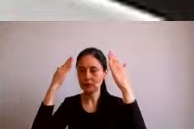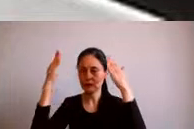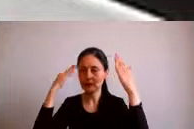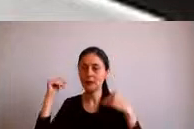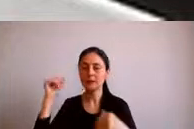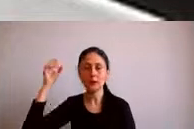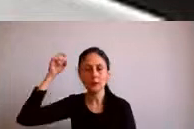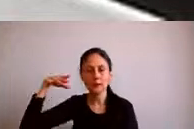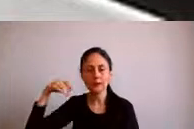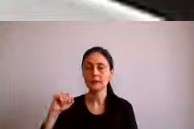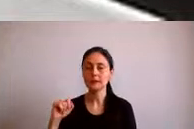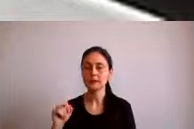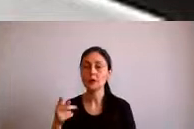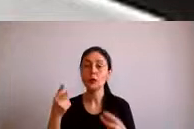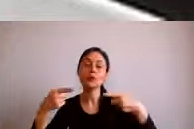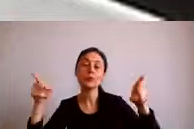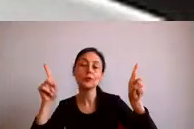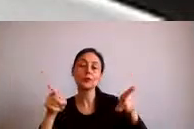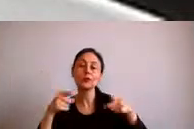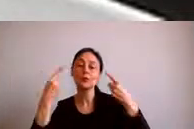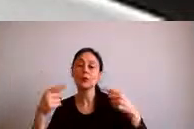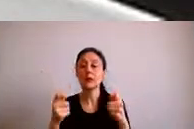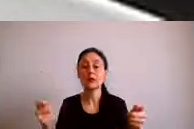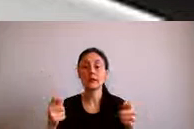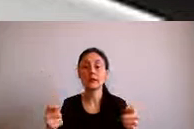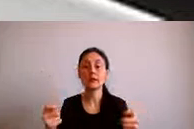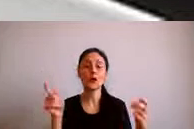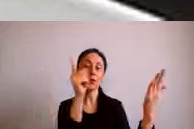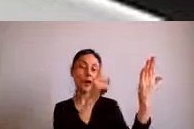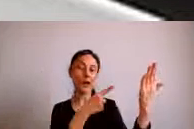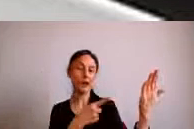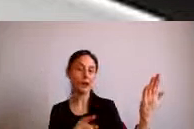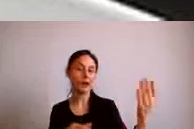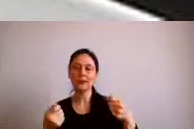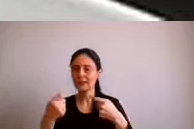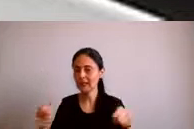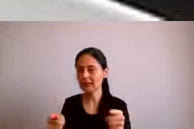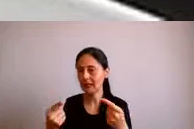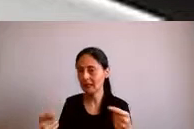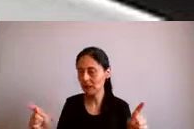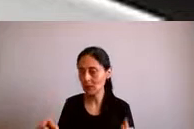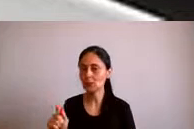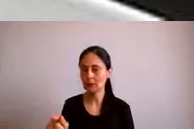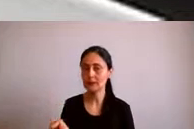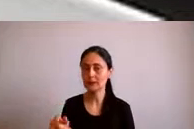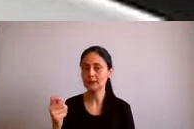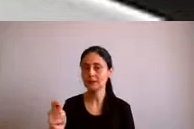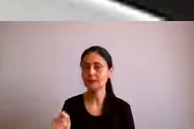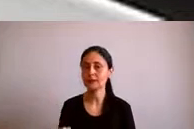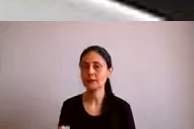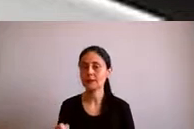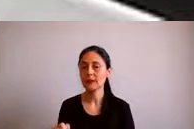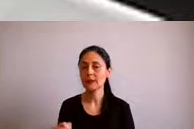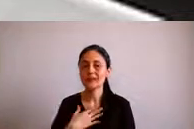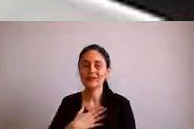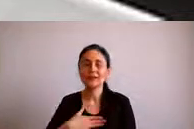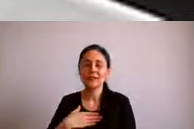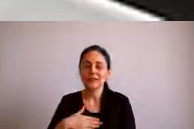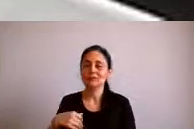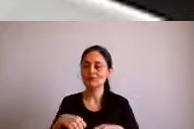como musicoterapeutas, arteterapeutas, en la prevención de las alteraciones afectivas, principalmente como trastornos ansiosos que